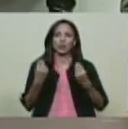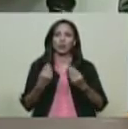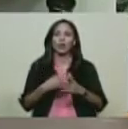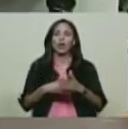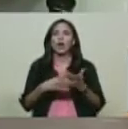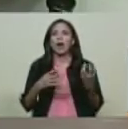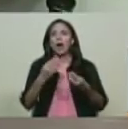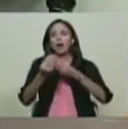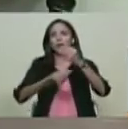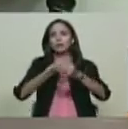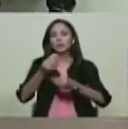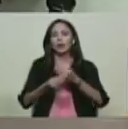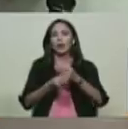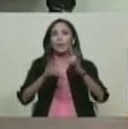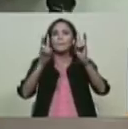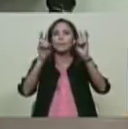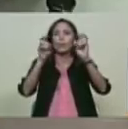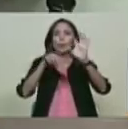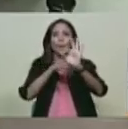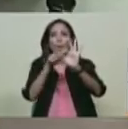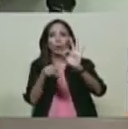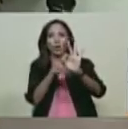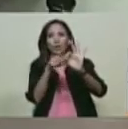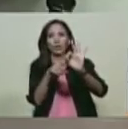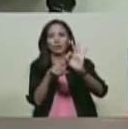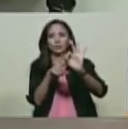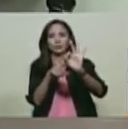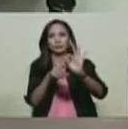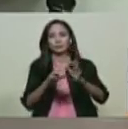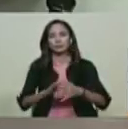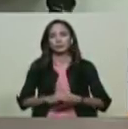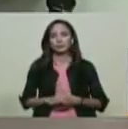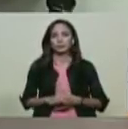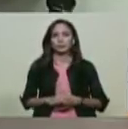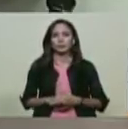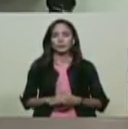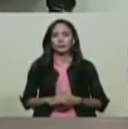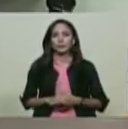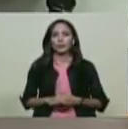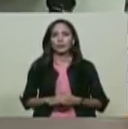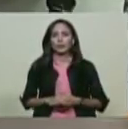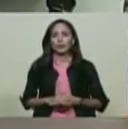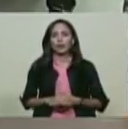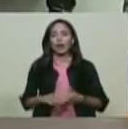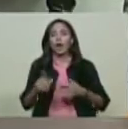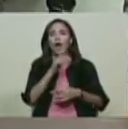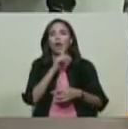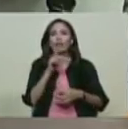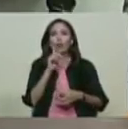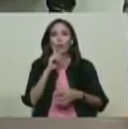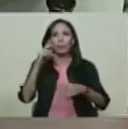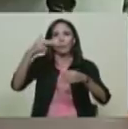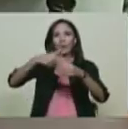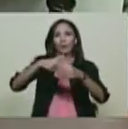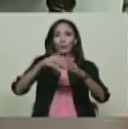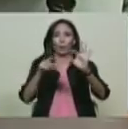una criptomoneda venezolana, una criptomoneda llamada el